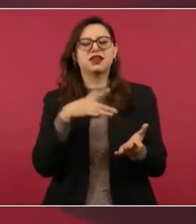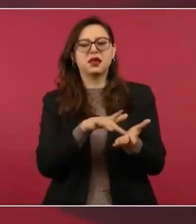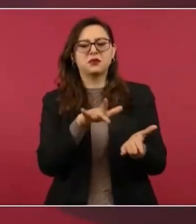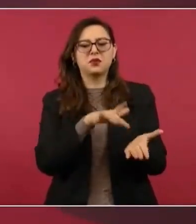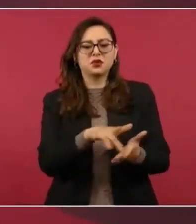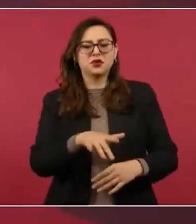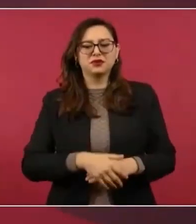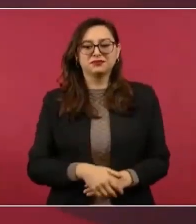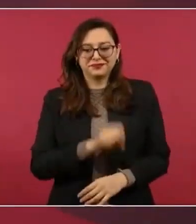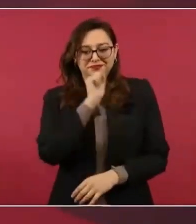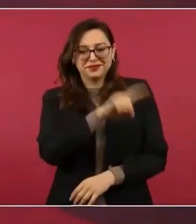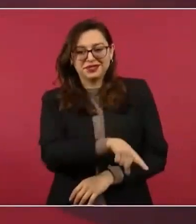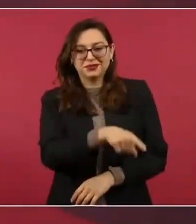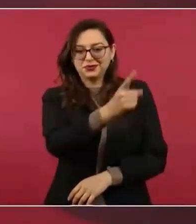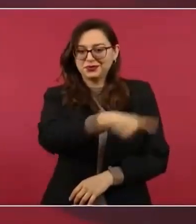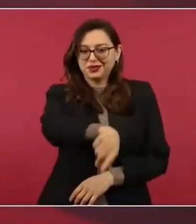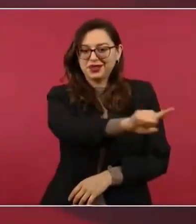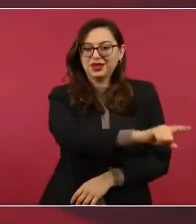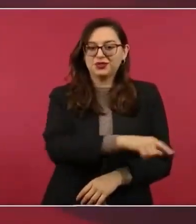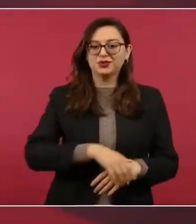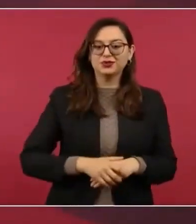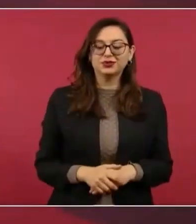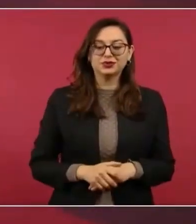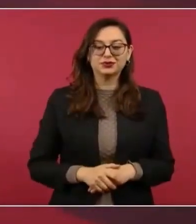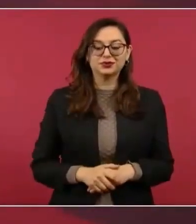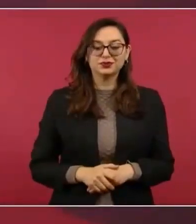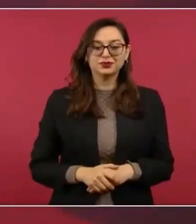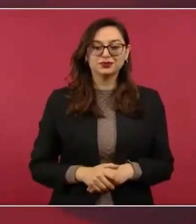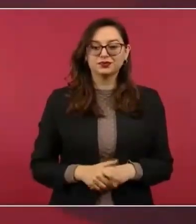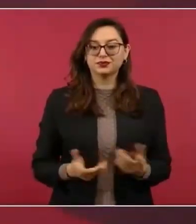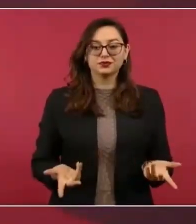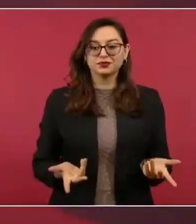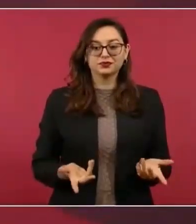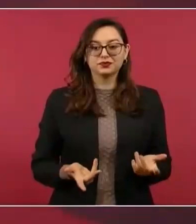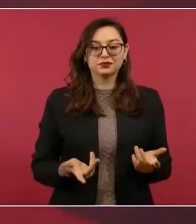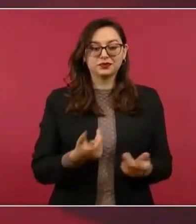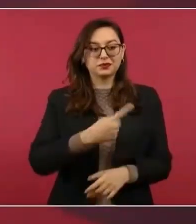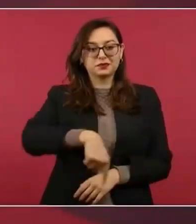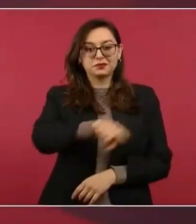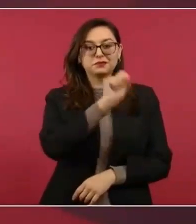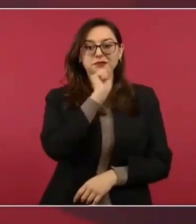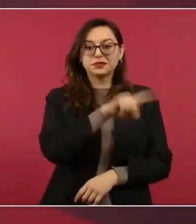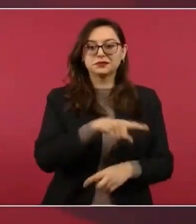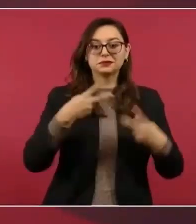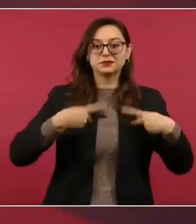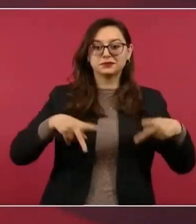Los abajo firmantes. Todos los mismos.